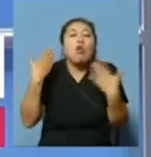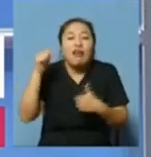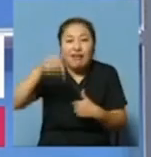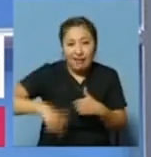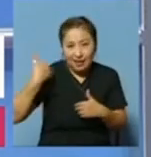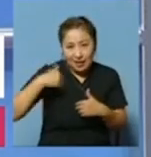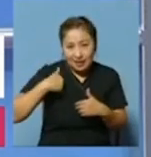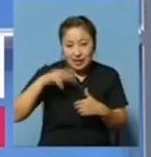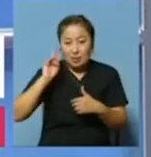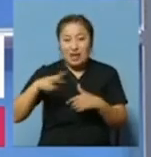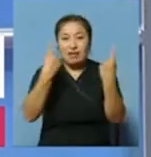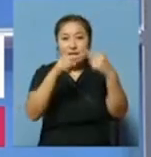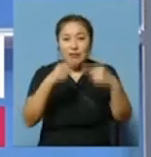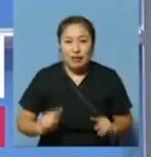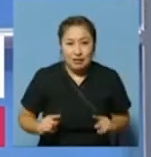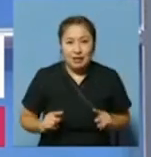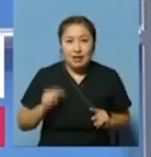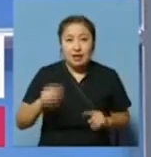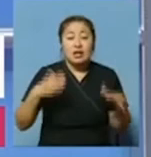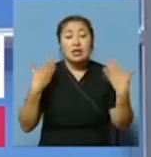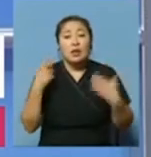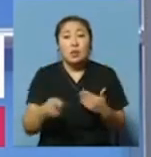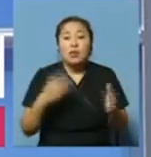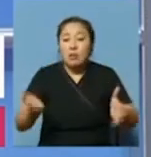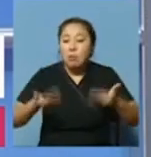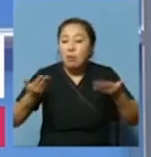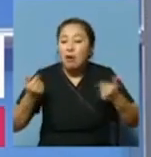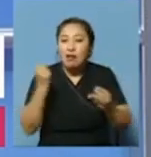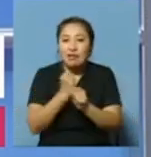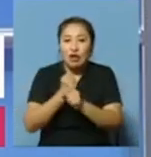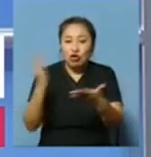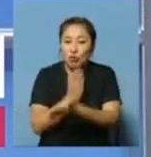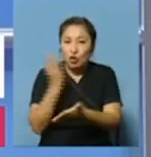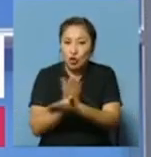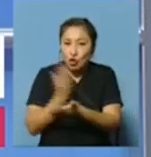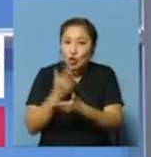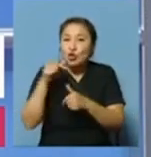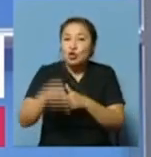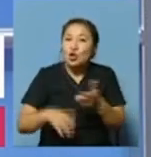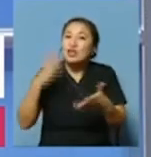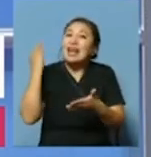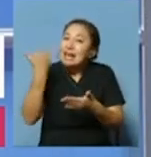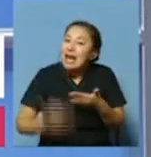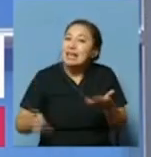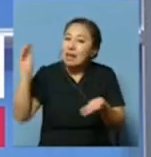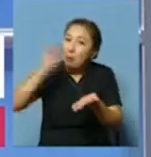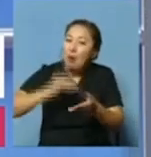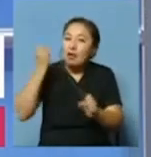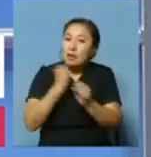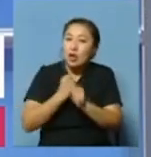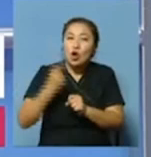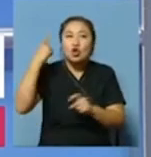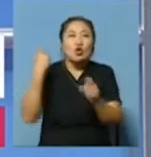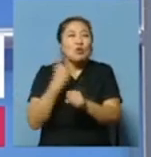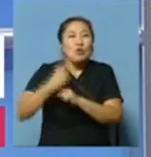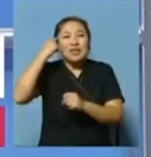esta mirada diferente que pueda alentar a la actividad productiva a la generación de empleo nosotros no podemos pensar